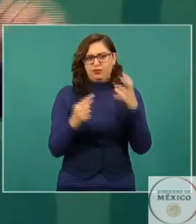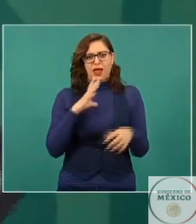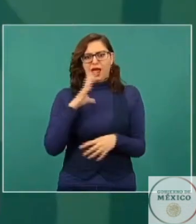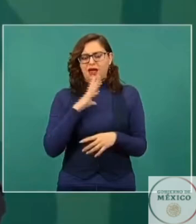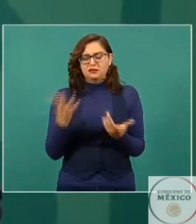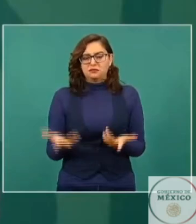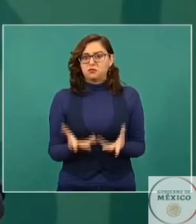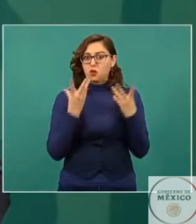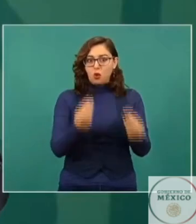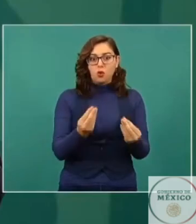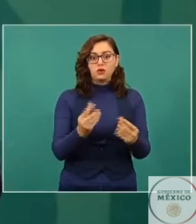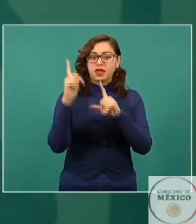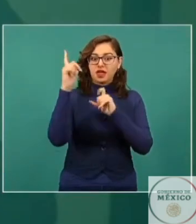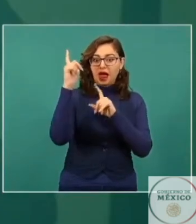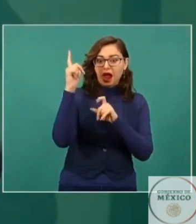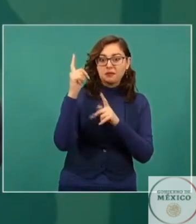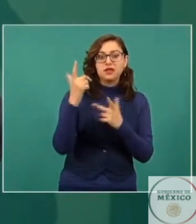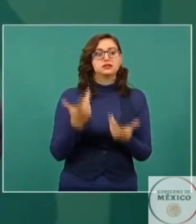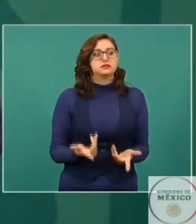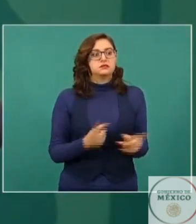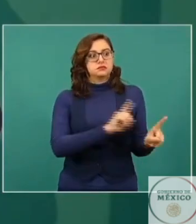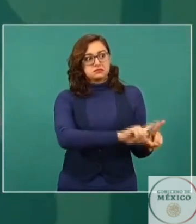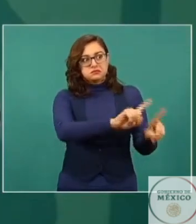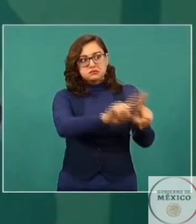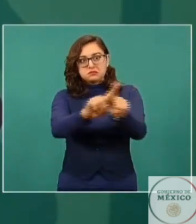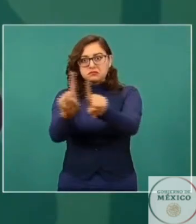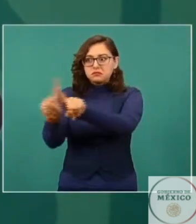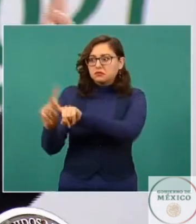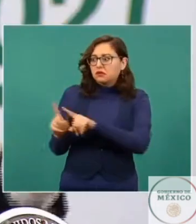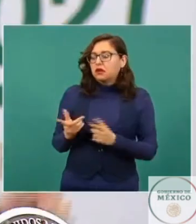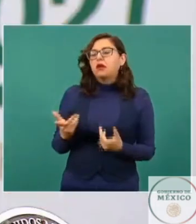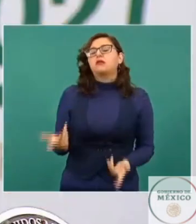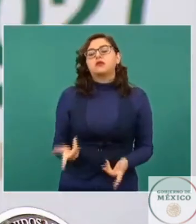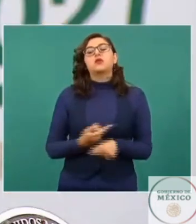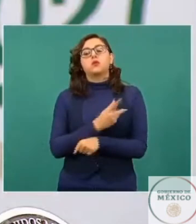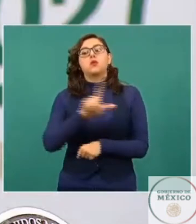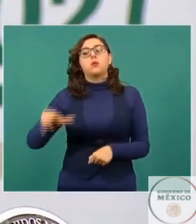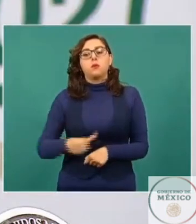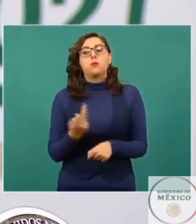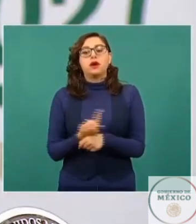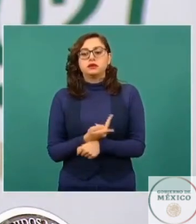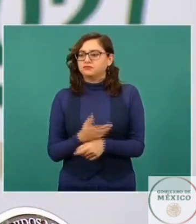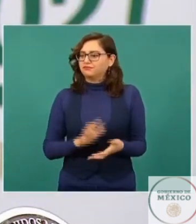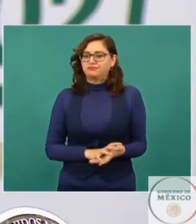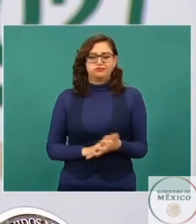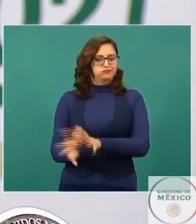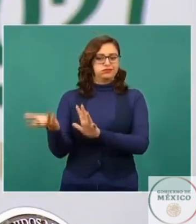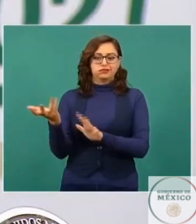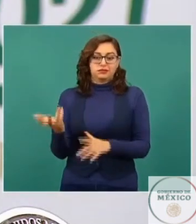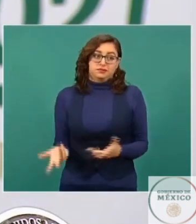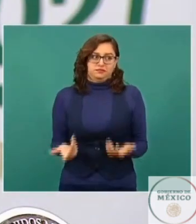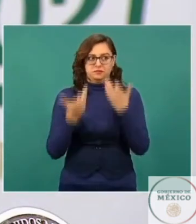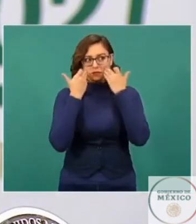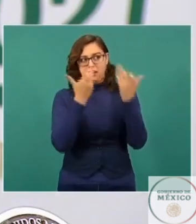lógico. Más personas con armas. Ahí están todos los casos muy lamentables que hemos visto en Estados